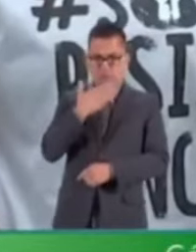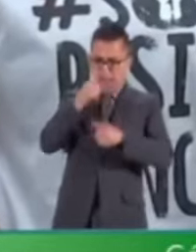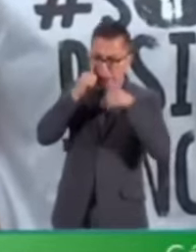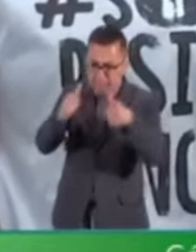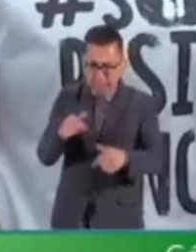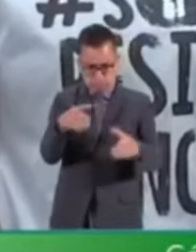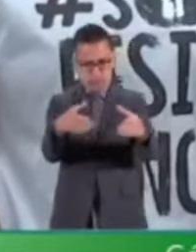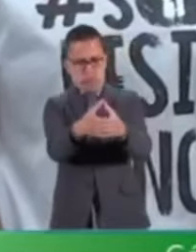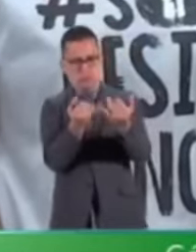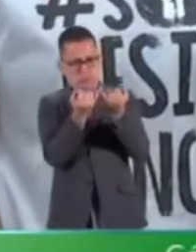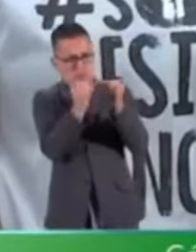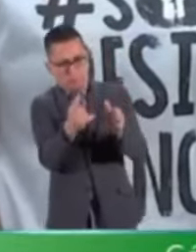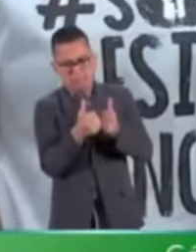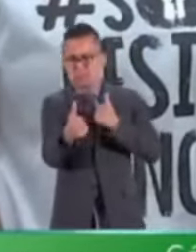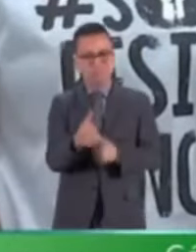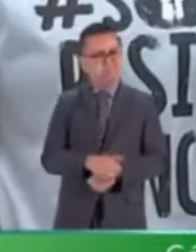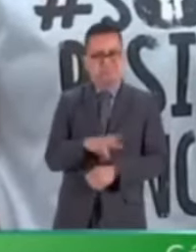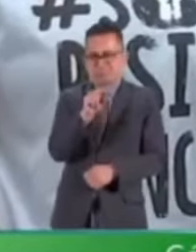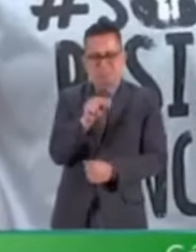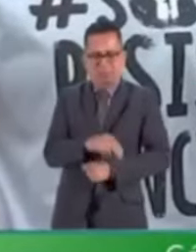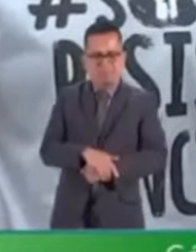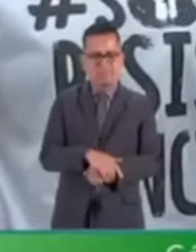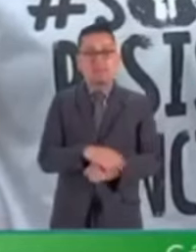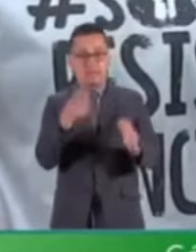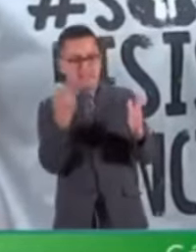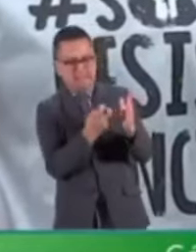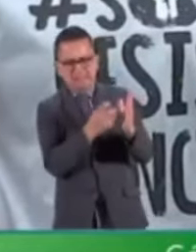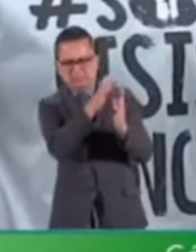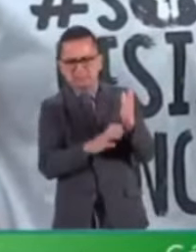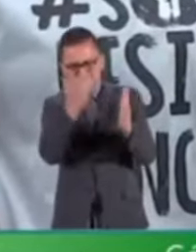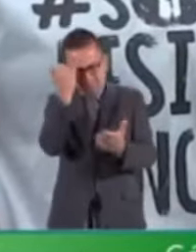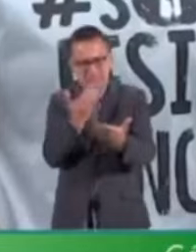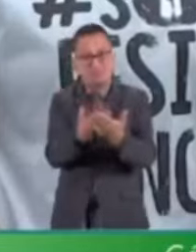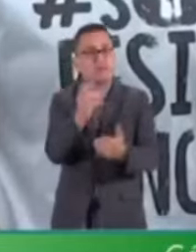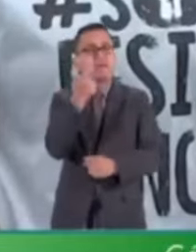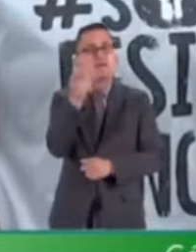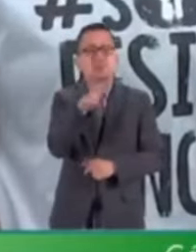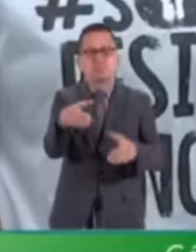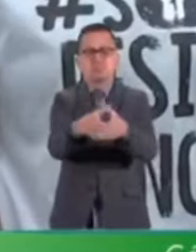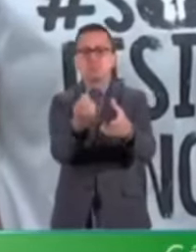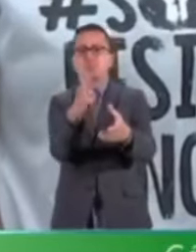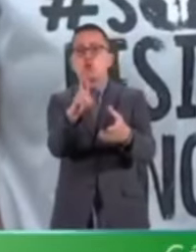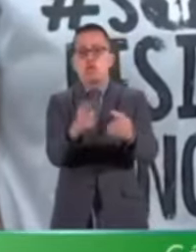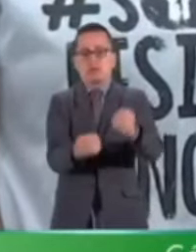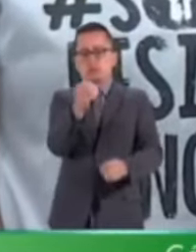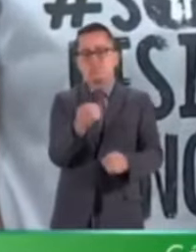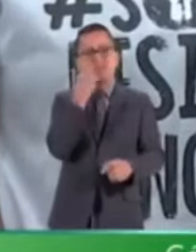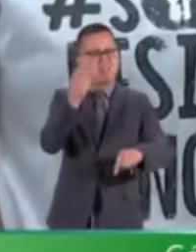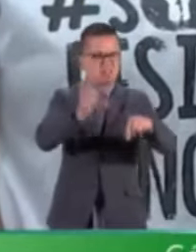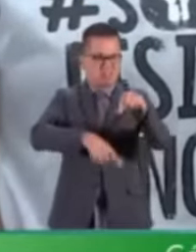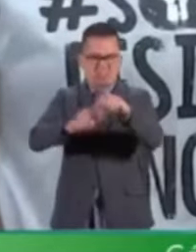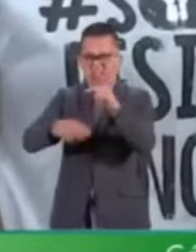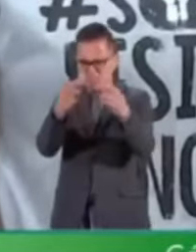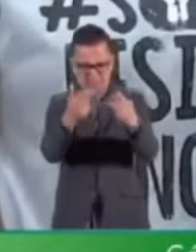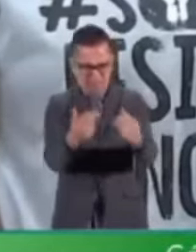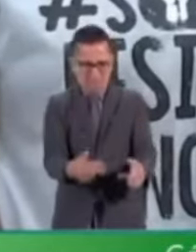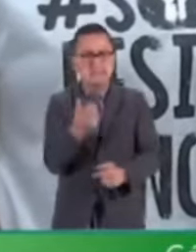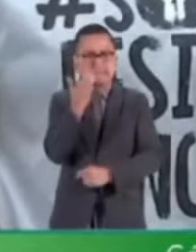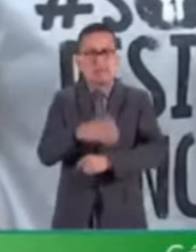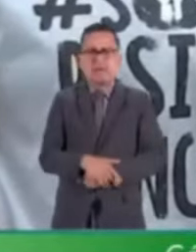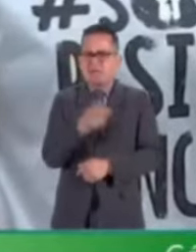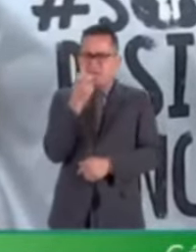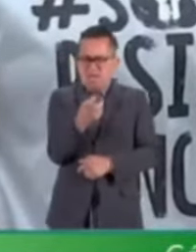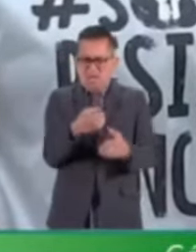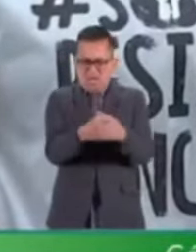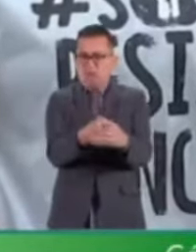imparcial. Esta iniciativa únicamente se trata de destruir al Poder Judicial, ese Poder Judicial que ha permanecido